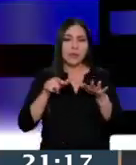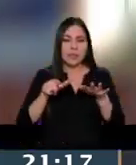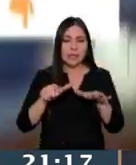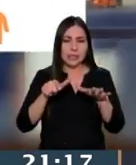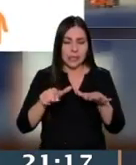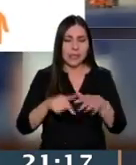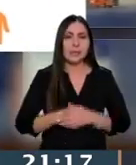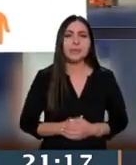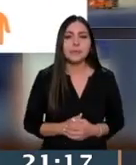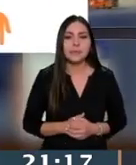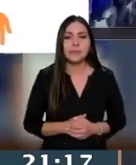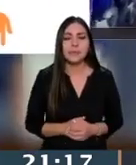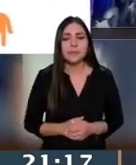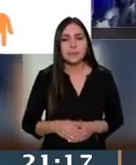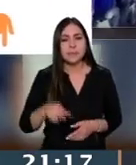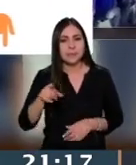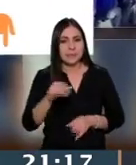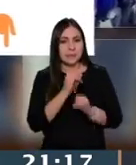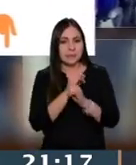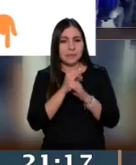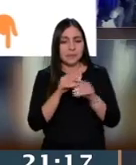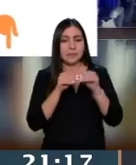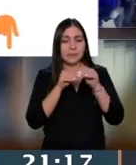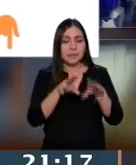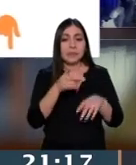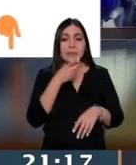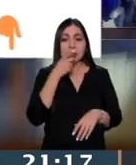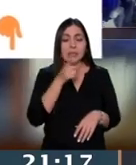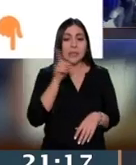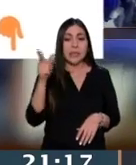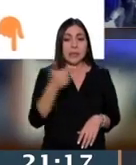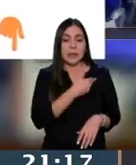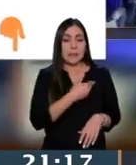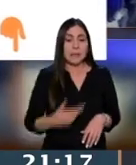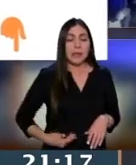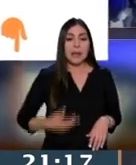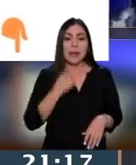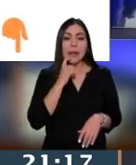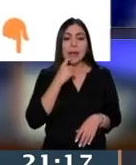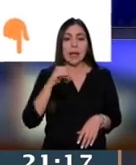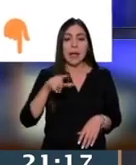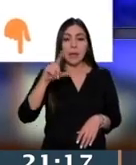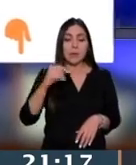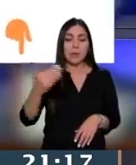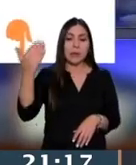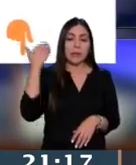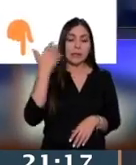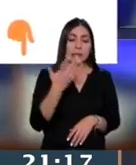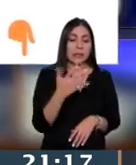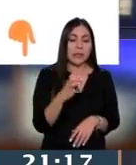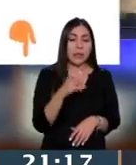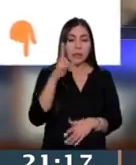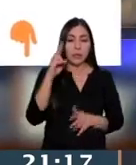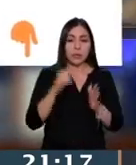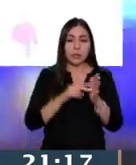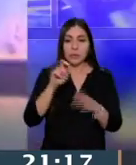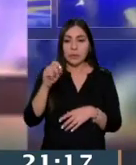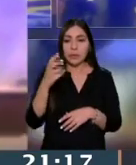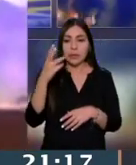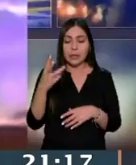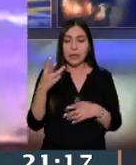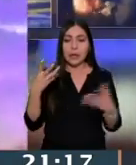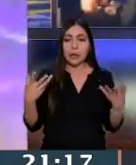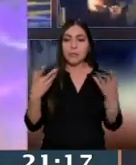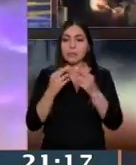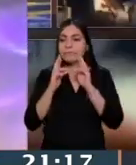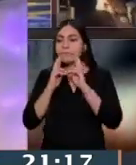En redes sociales, se acusó que el presidente López Obrador se reunió el 5 de enero de 2023 con abogados de